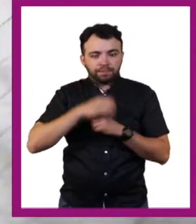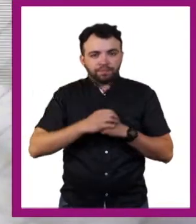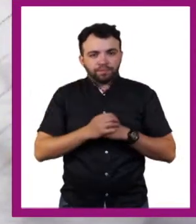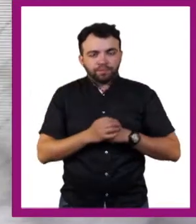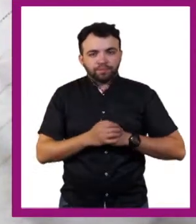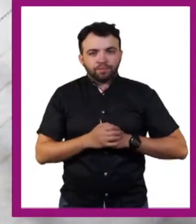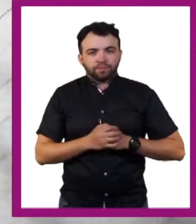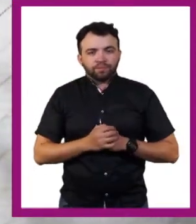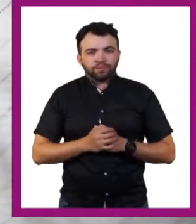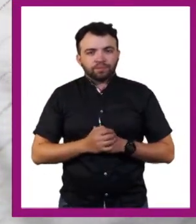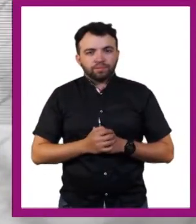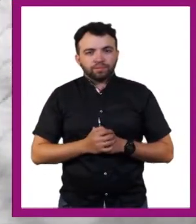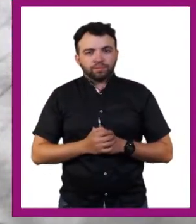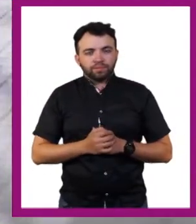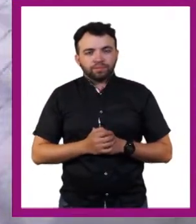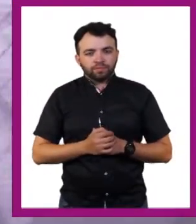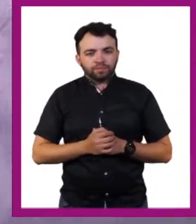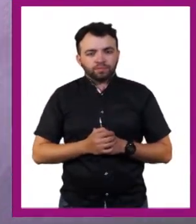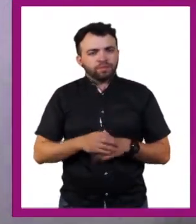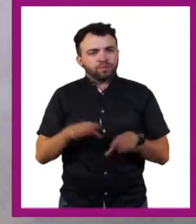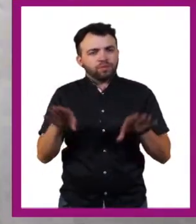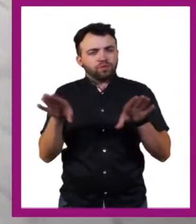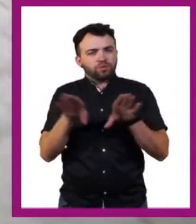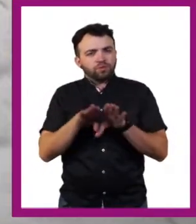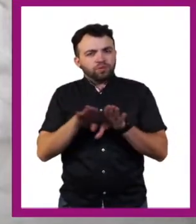interviniéndolas para el fotolibro. Y bueno,